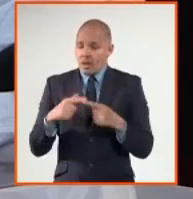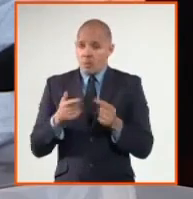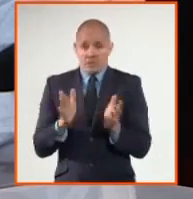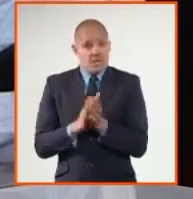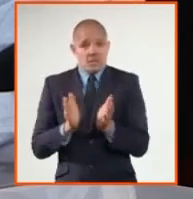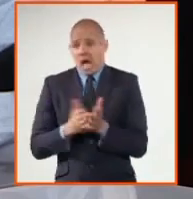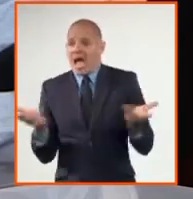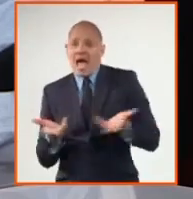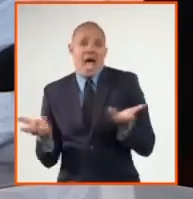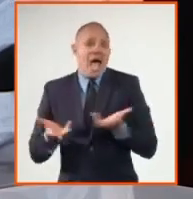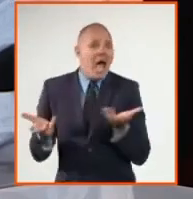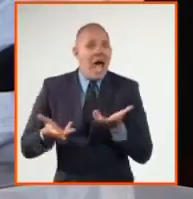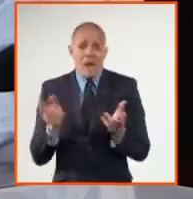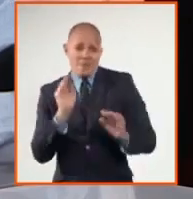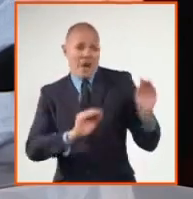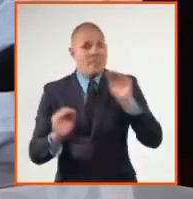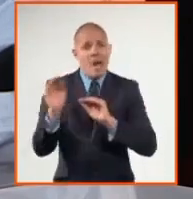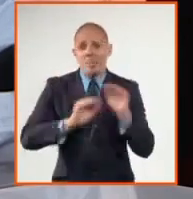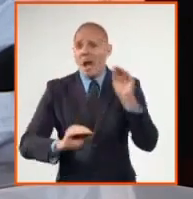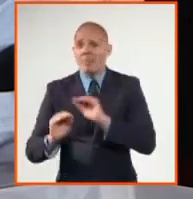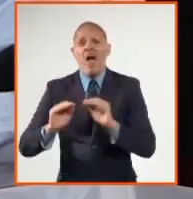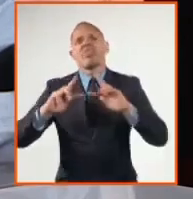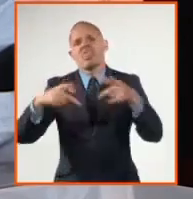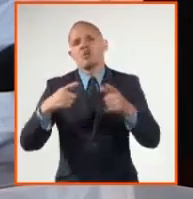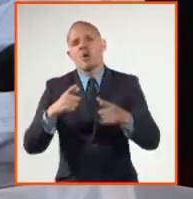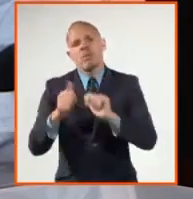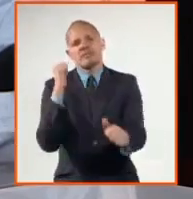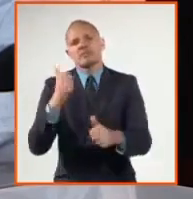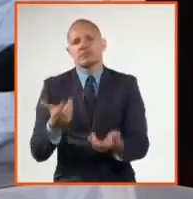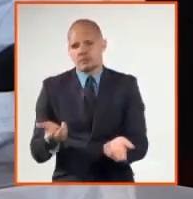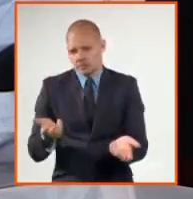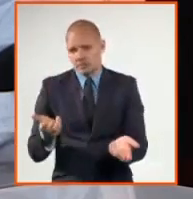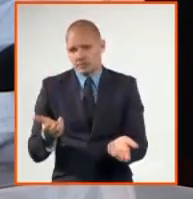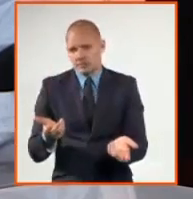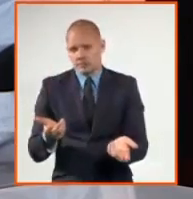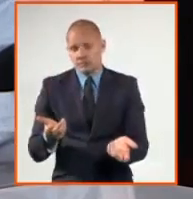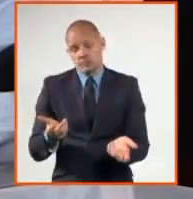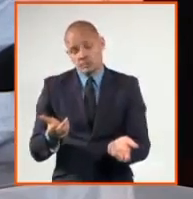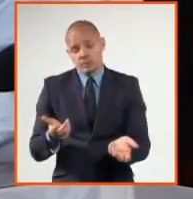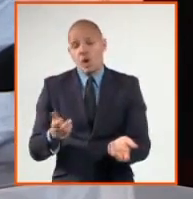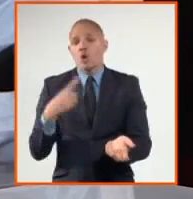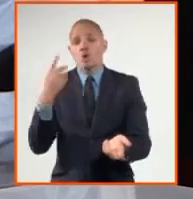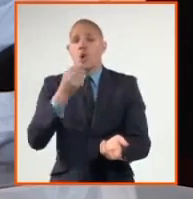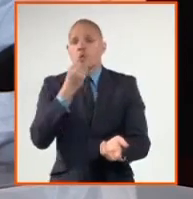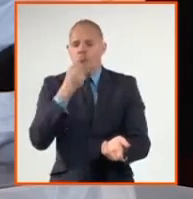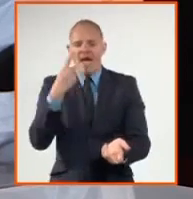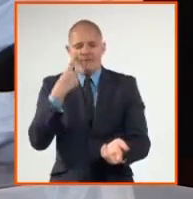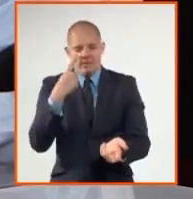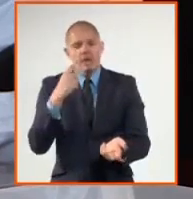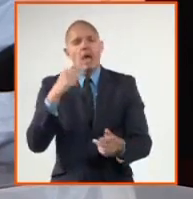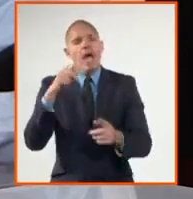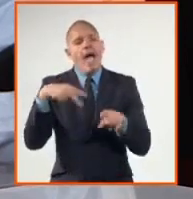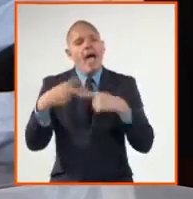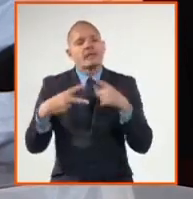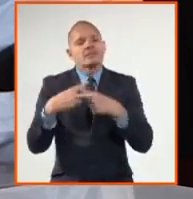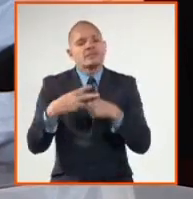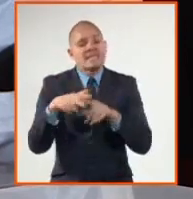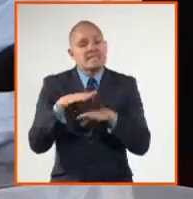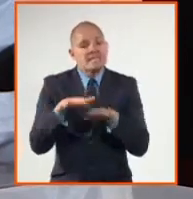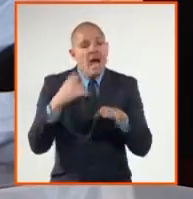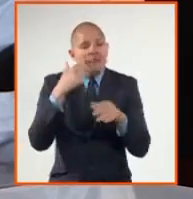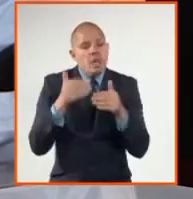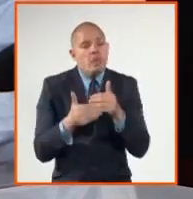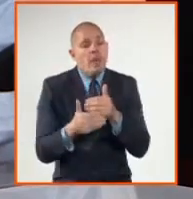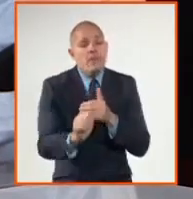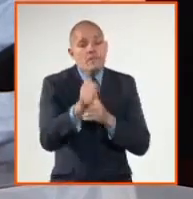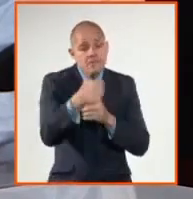trabajos no podemos hacer todas las acciones que tenemos pensado al mismo tiempo a veces hay que hacer una esperar el resultado hacer otras para el resultado y así sucesivamente